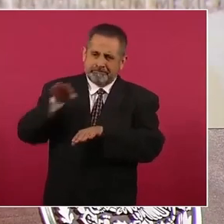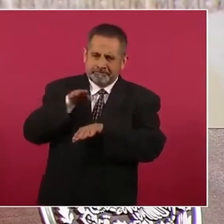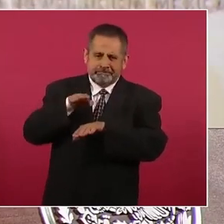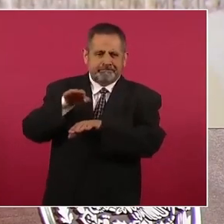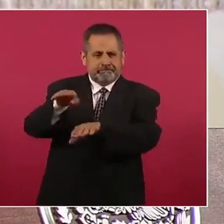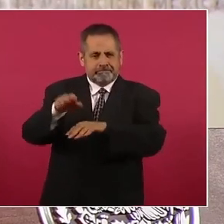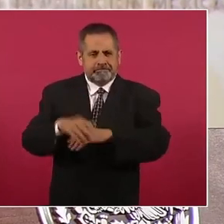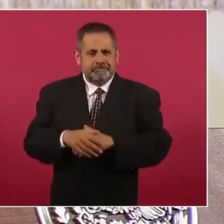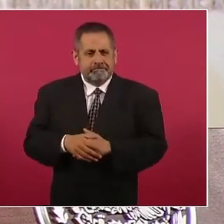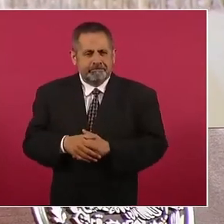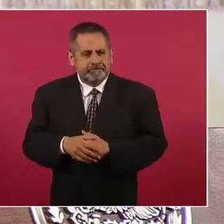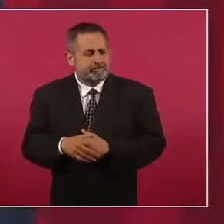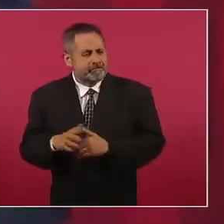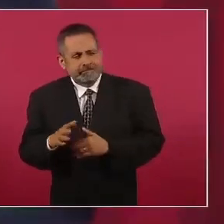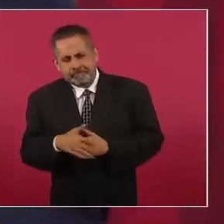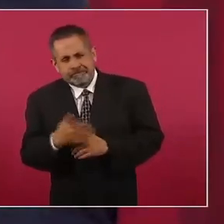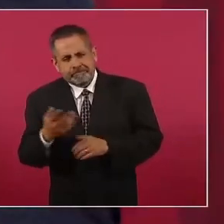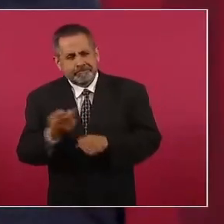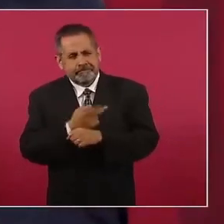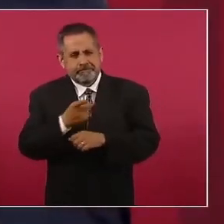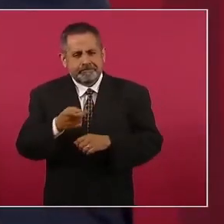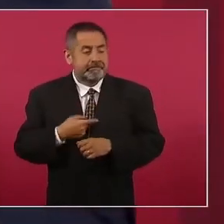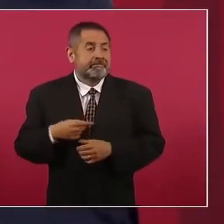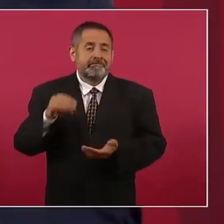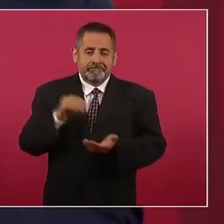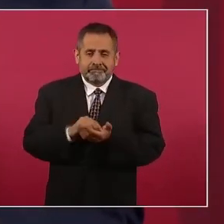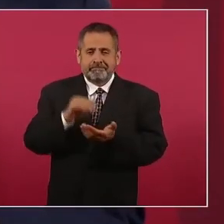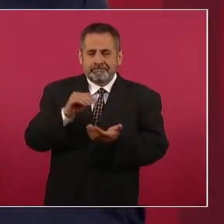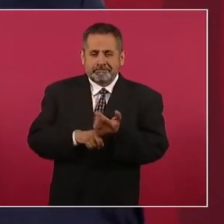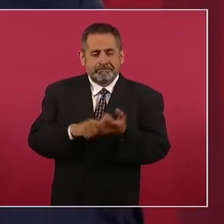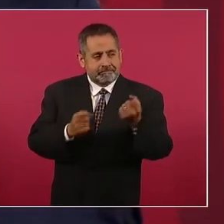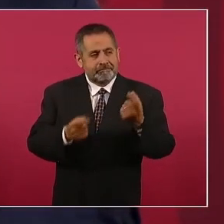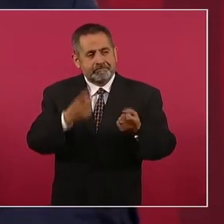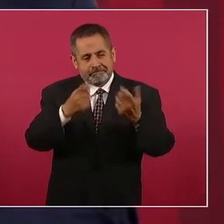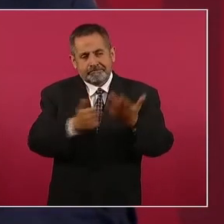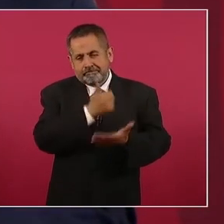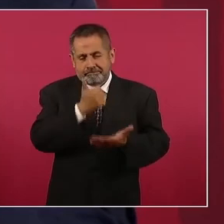porque ¿qué sucedía y sigue pasando en la ciudad?